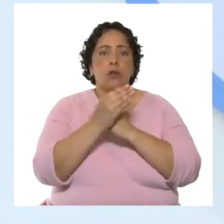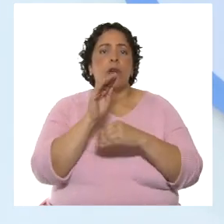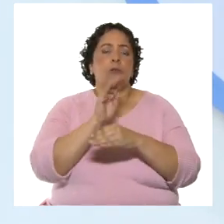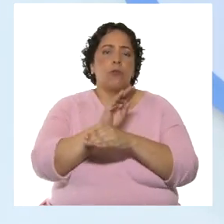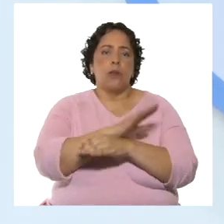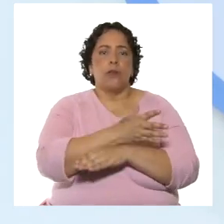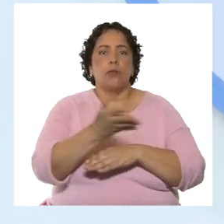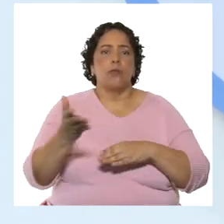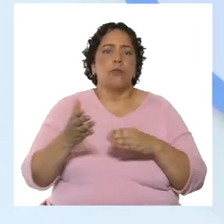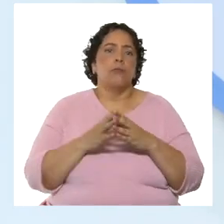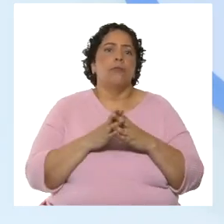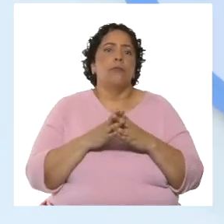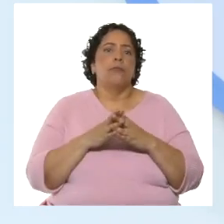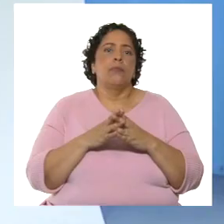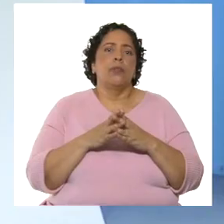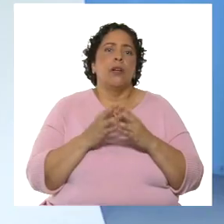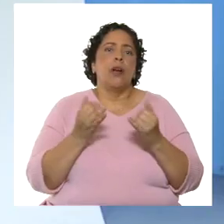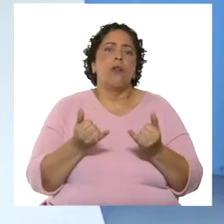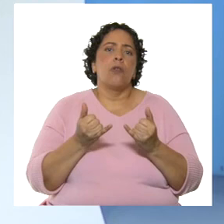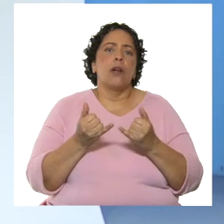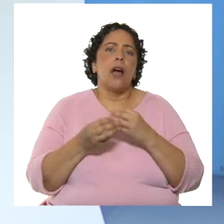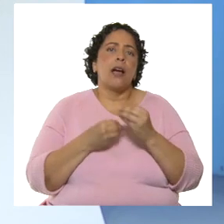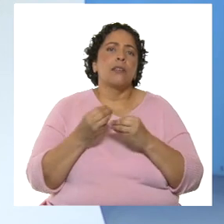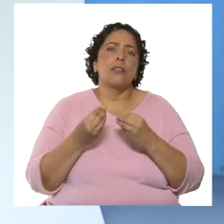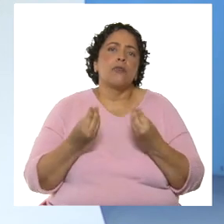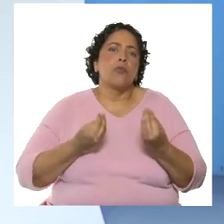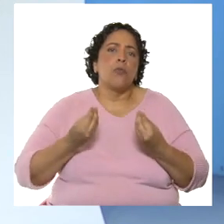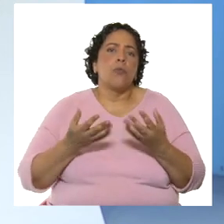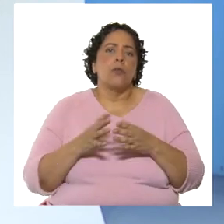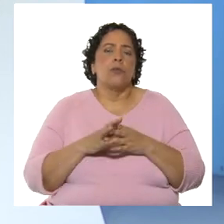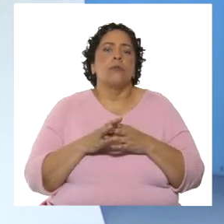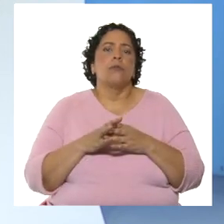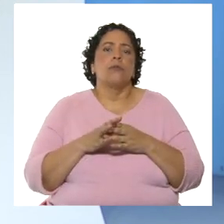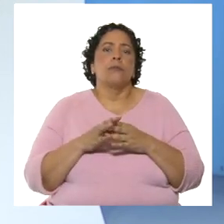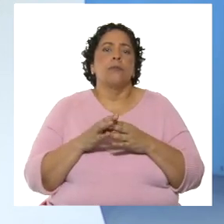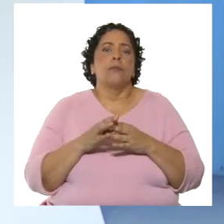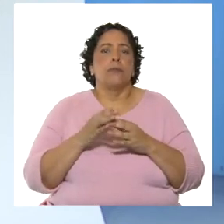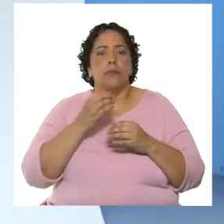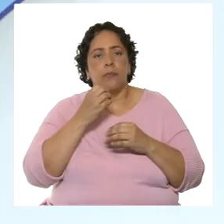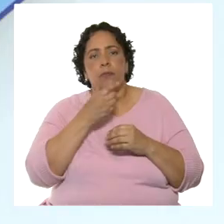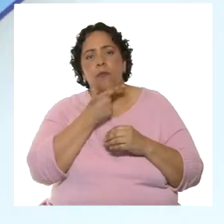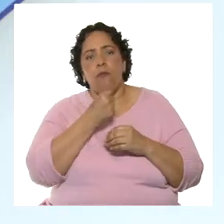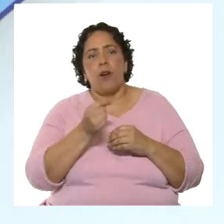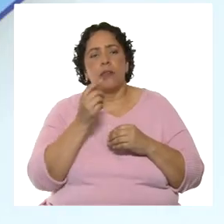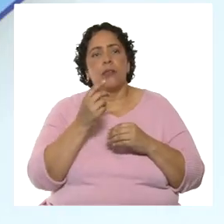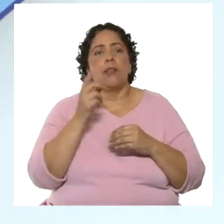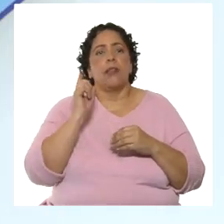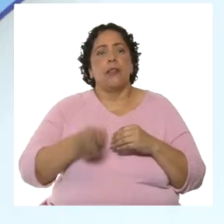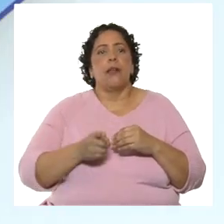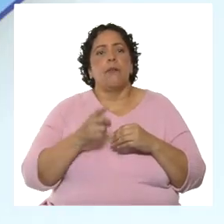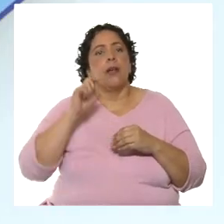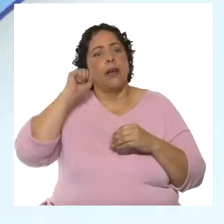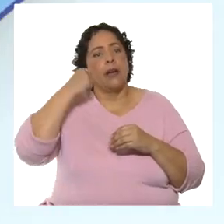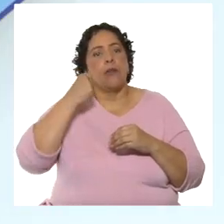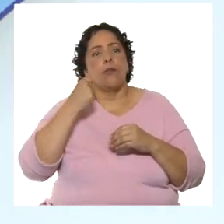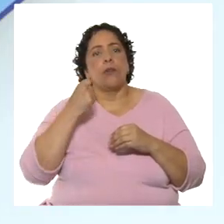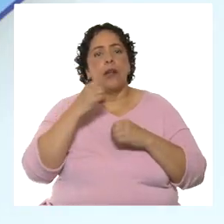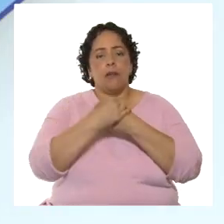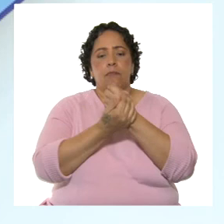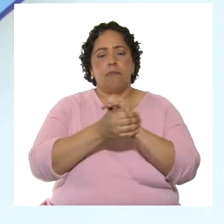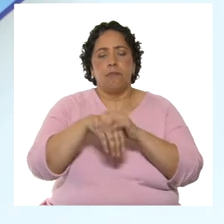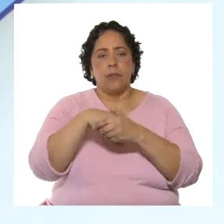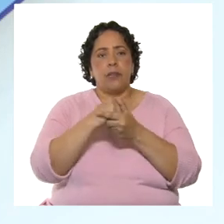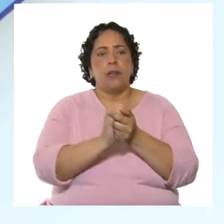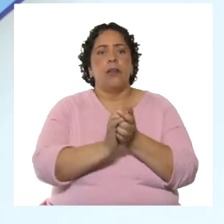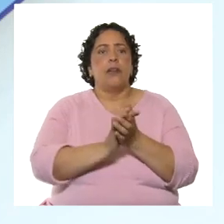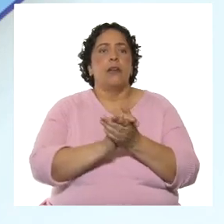todos nos cuidamos. Pero, ¿cómo podemos hacer esto, Guillermo? Bueno, Juliani, realmente es muy fácil. Solo debemos recordar el lavado frecuente de las